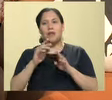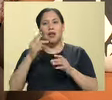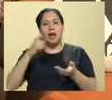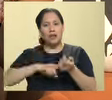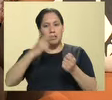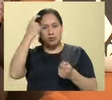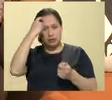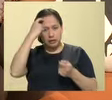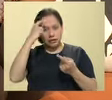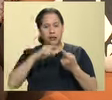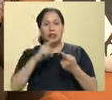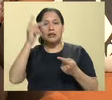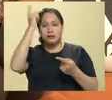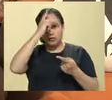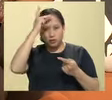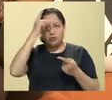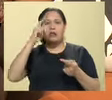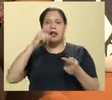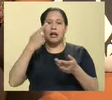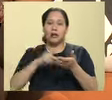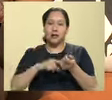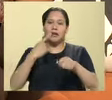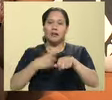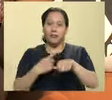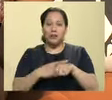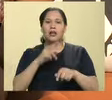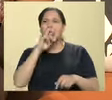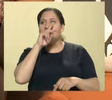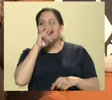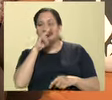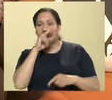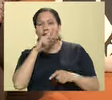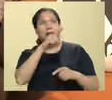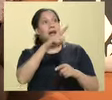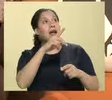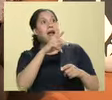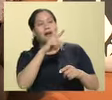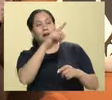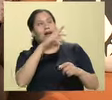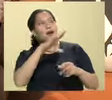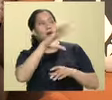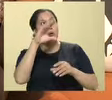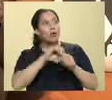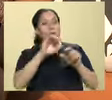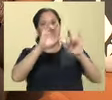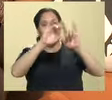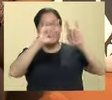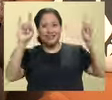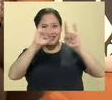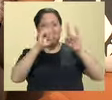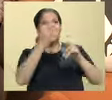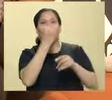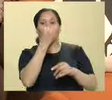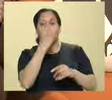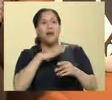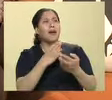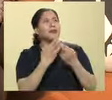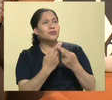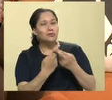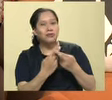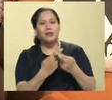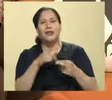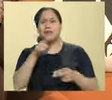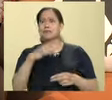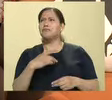la angustia y la ansiedad. Apenas tu despensa está llena, tu alacena está llena, en ese momento tú